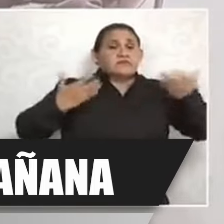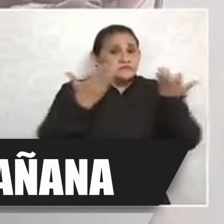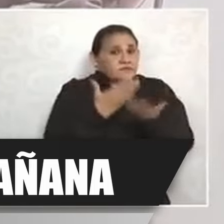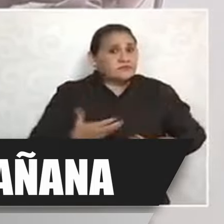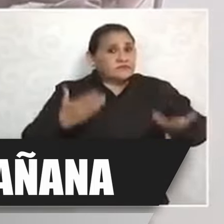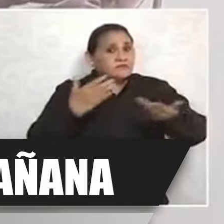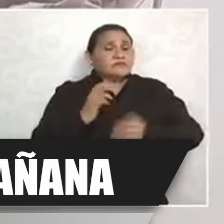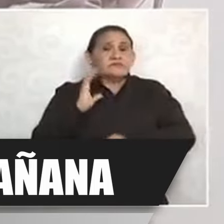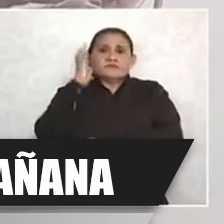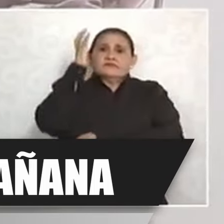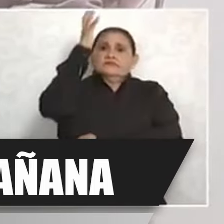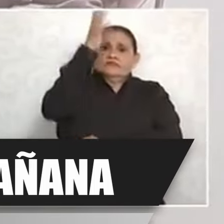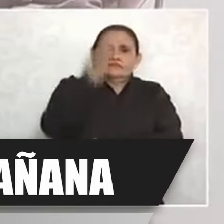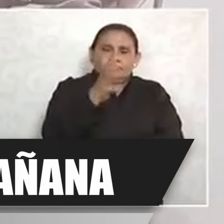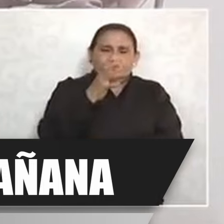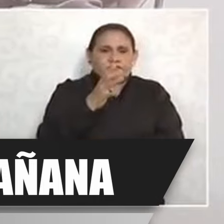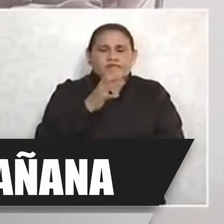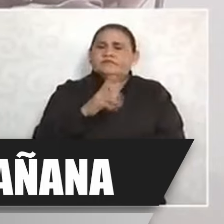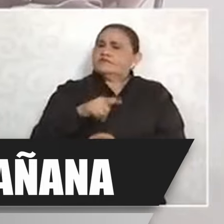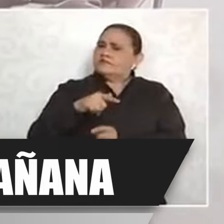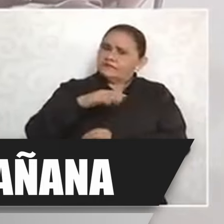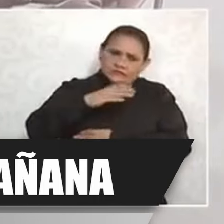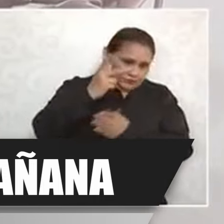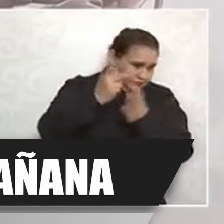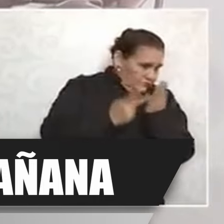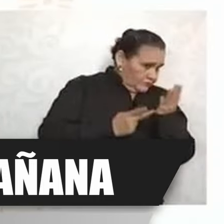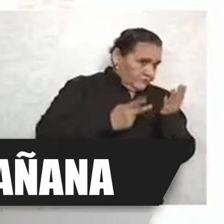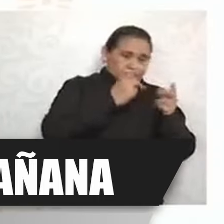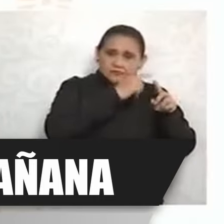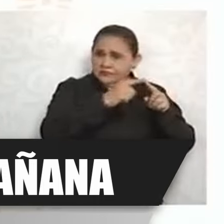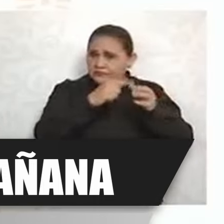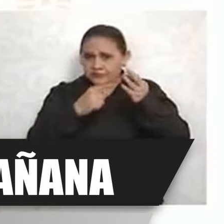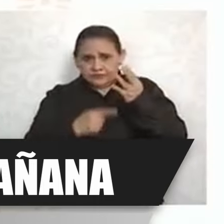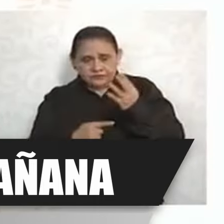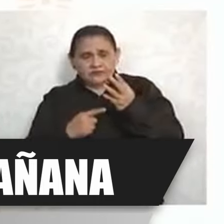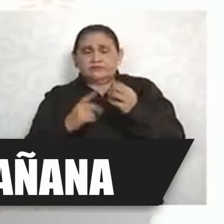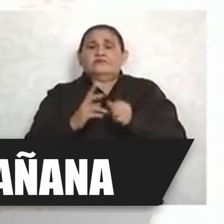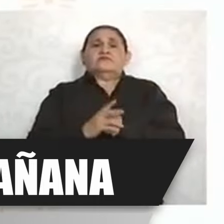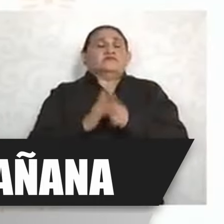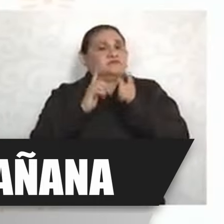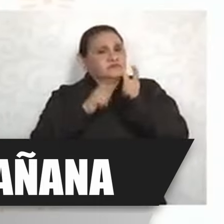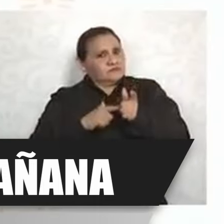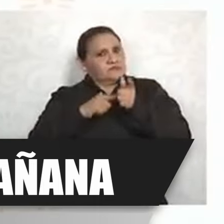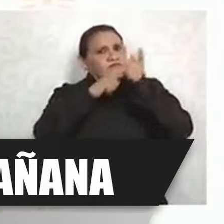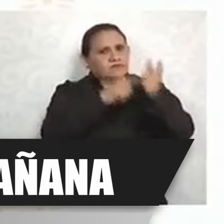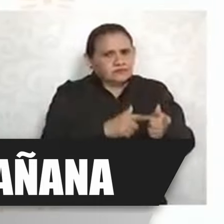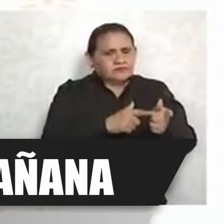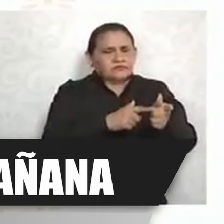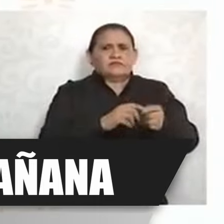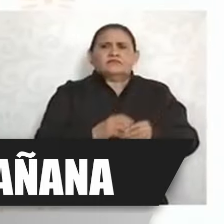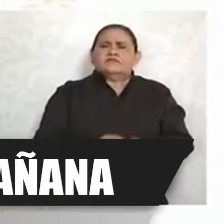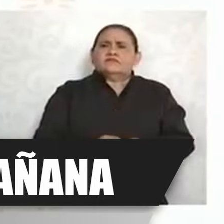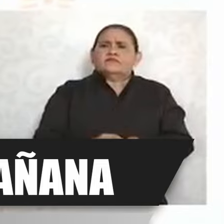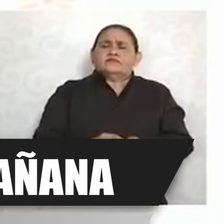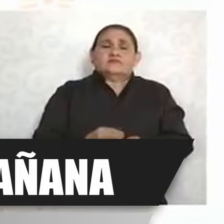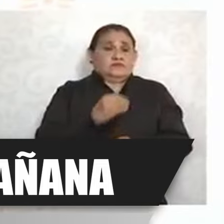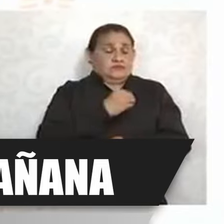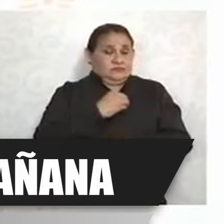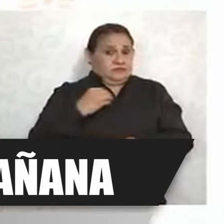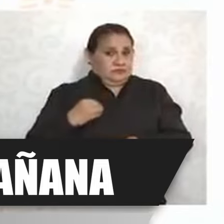futuro, todos los programas van a continuar. Pero no nos vamos a quedar ahí. No hemos cumplido ni un mes